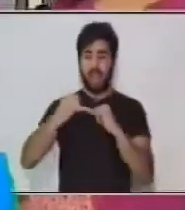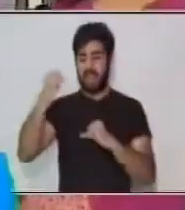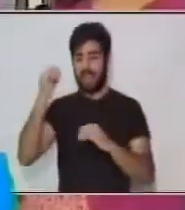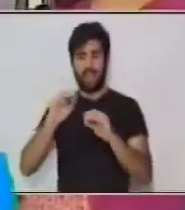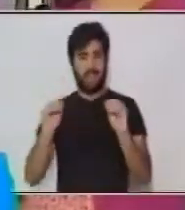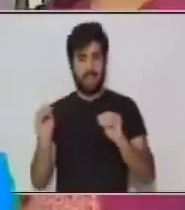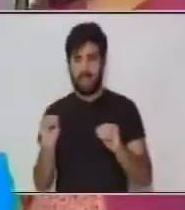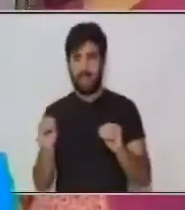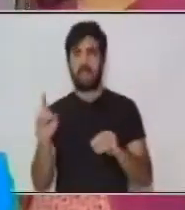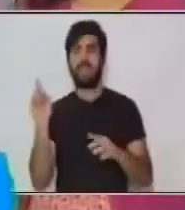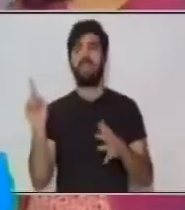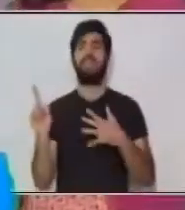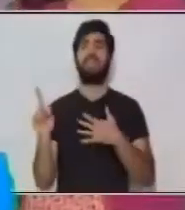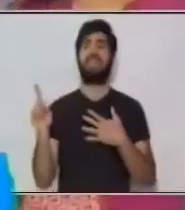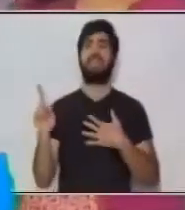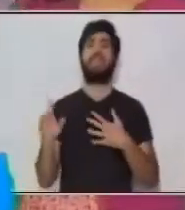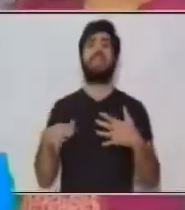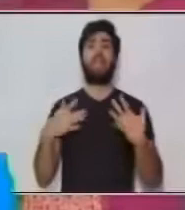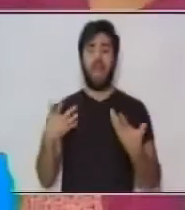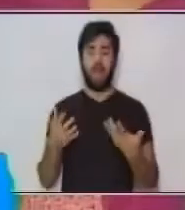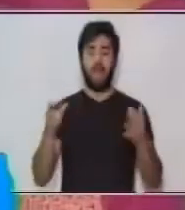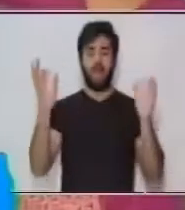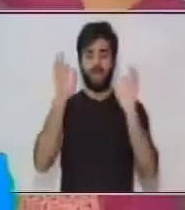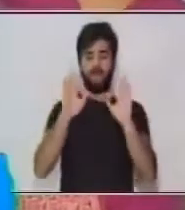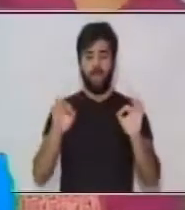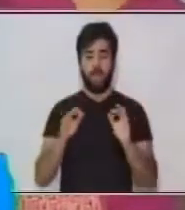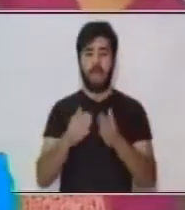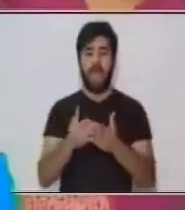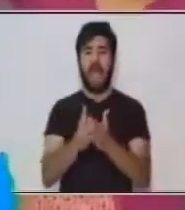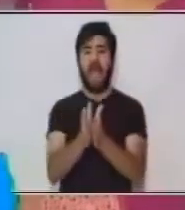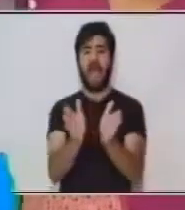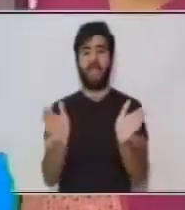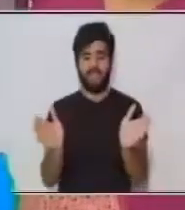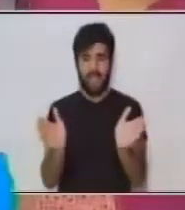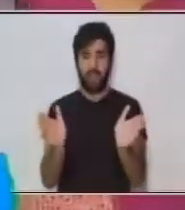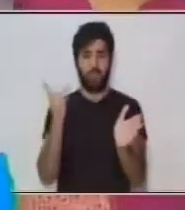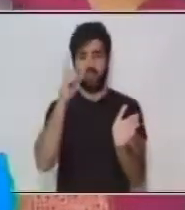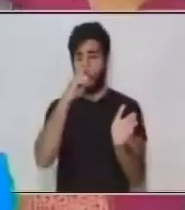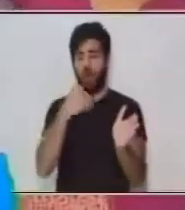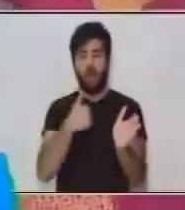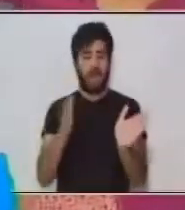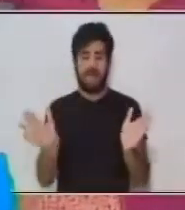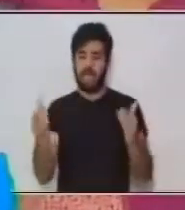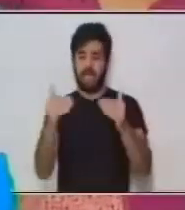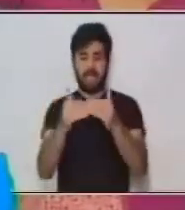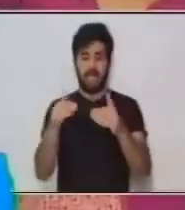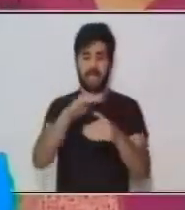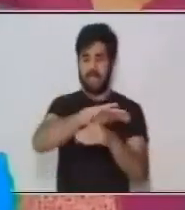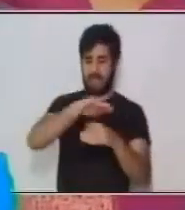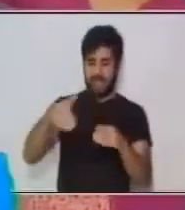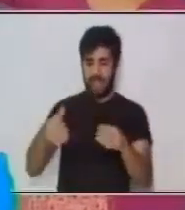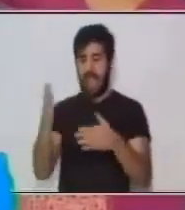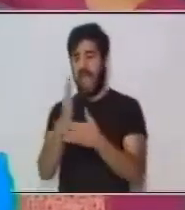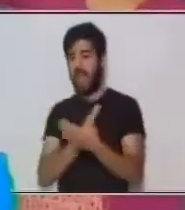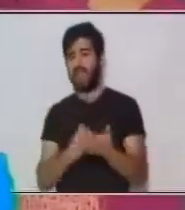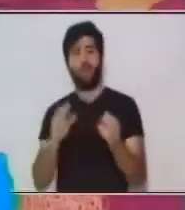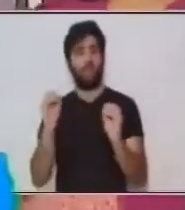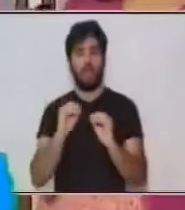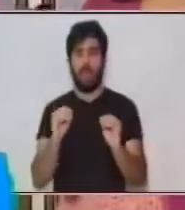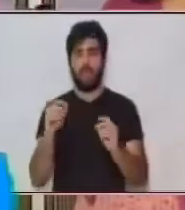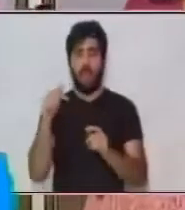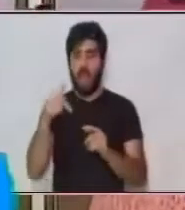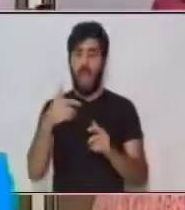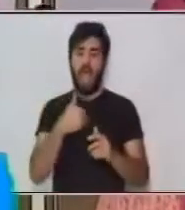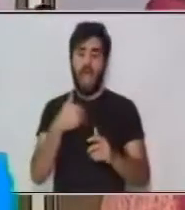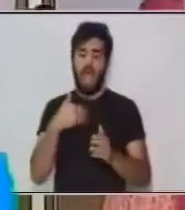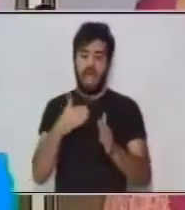le llama figura abierta. No está rodeada, ¿verdad?, con segmentos consecutivos. Hay una parte